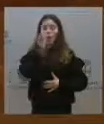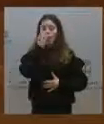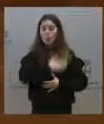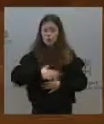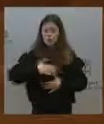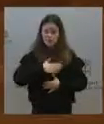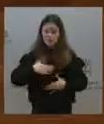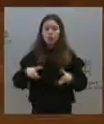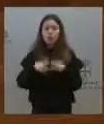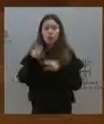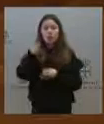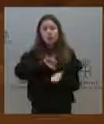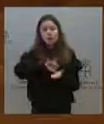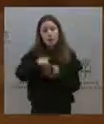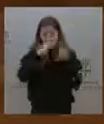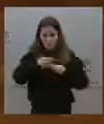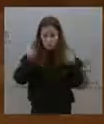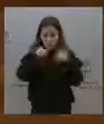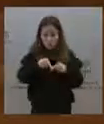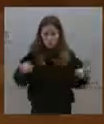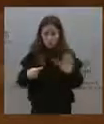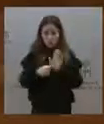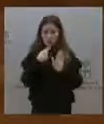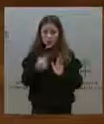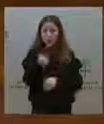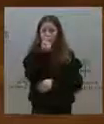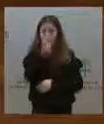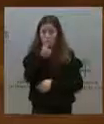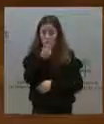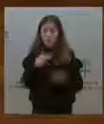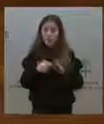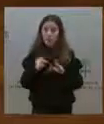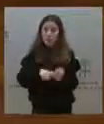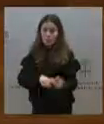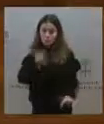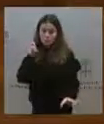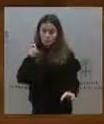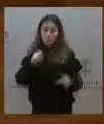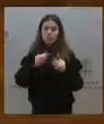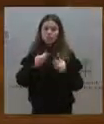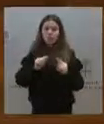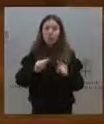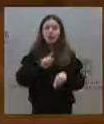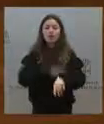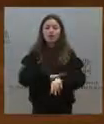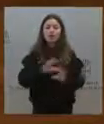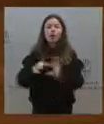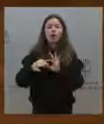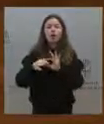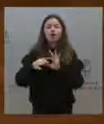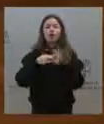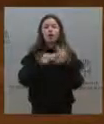presupuestos, el PSOE debería ser excluido de la conversación junto con Izquierda Unida y Ciudadanos, que apoyan estos presupuestos de comunistas redactados